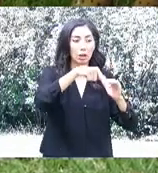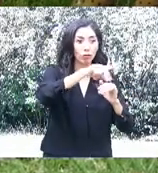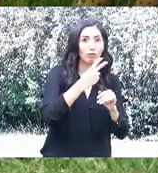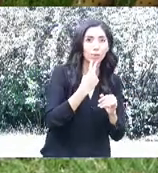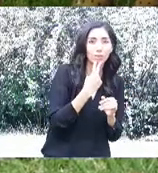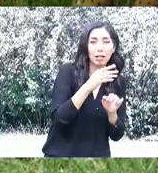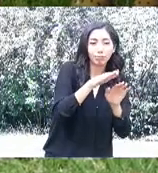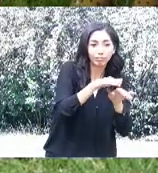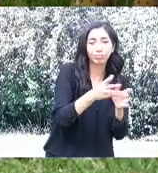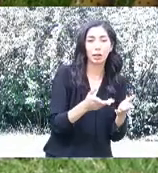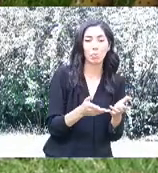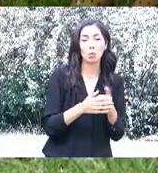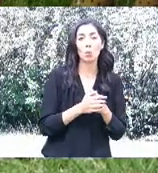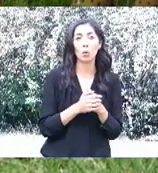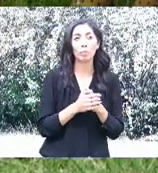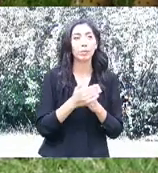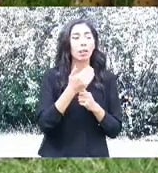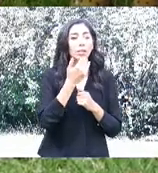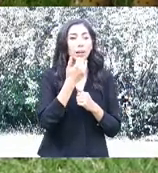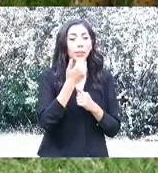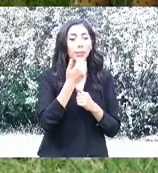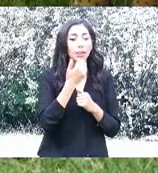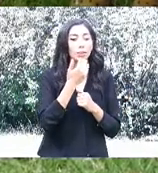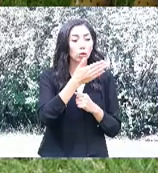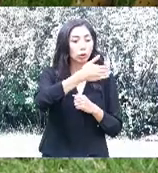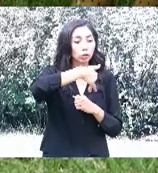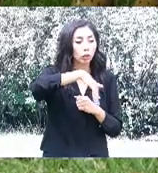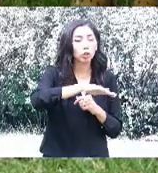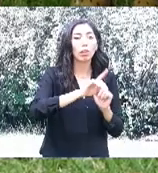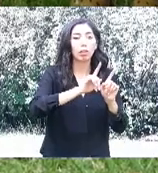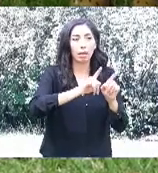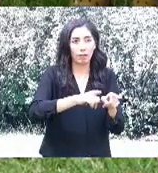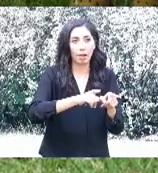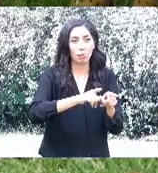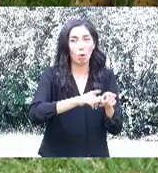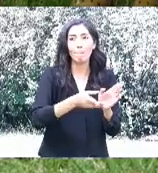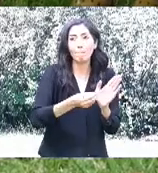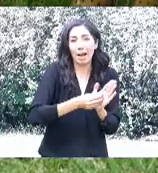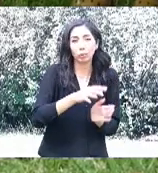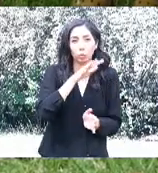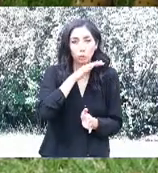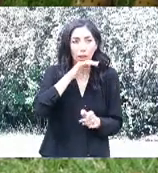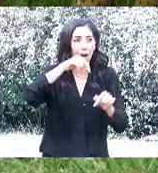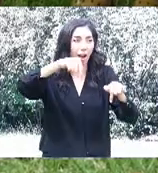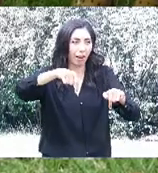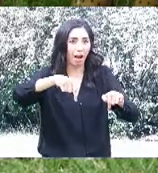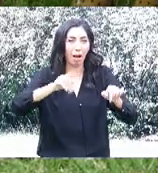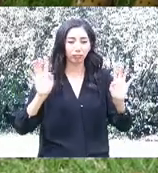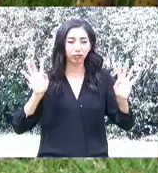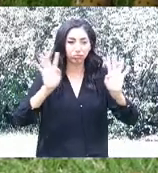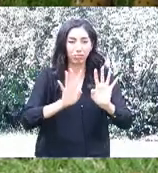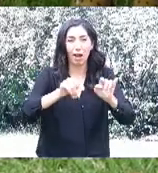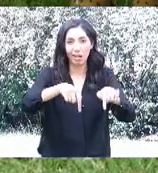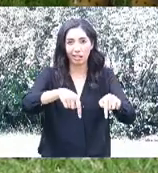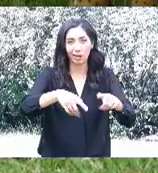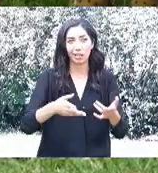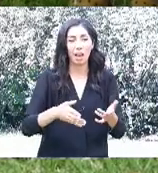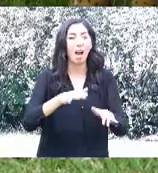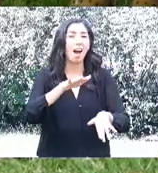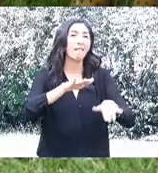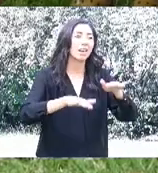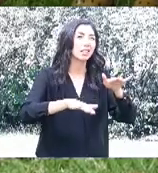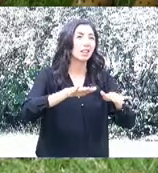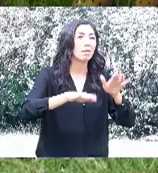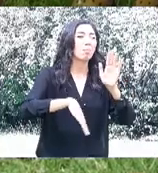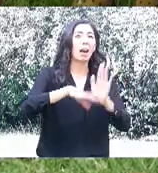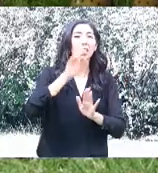eh También nosotros como desafío cas También tenemos que usar más el el este este espacio no eh A veces nos dificulta más ir a no